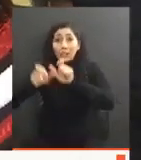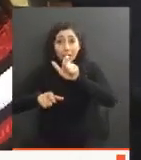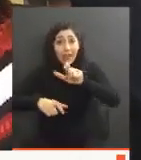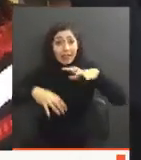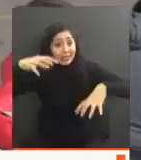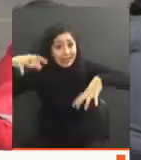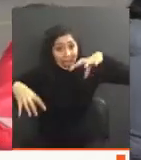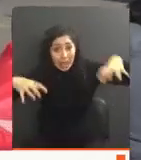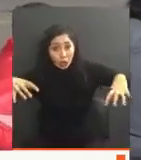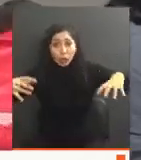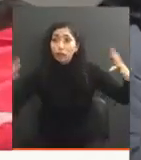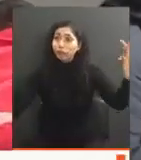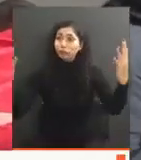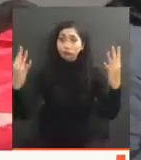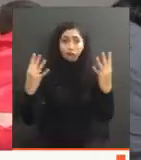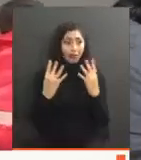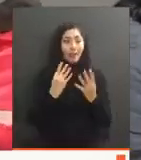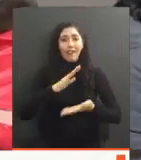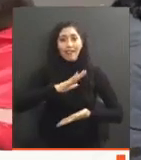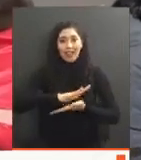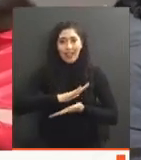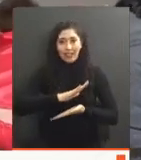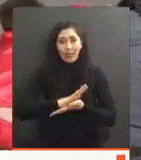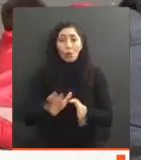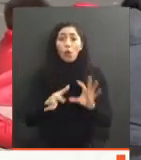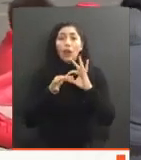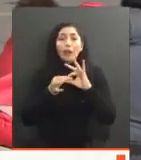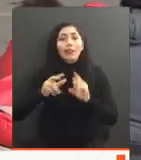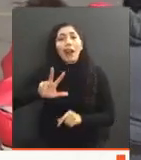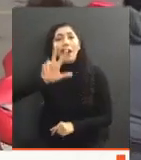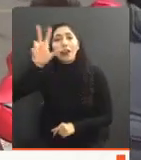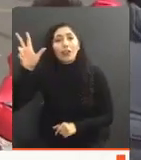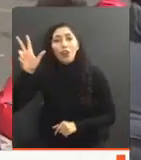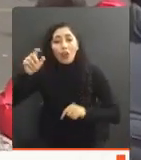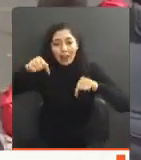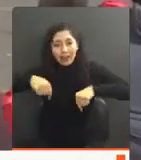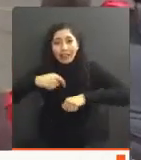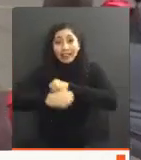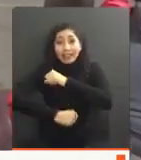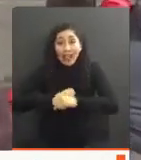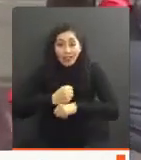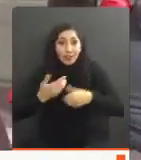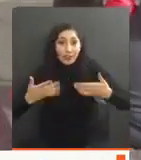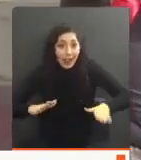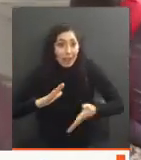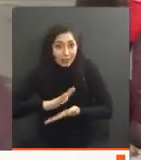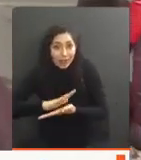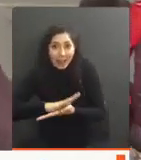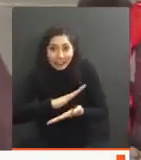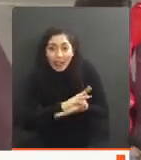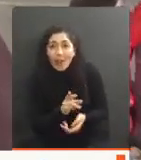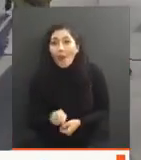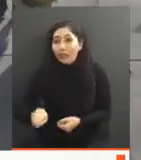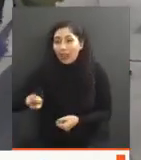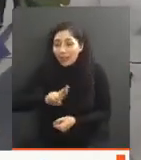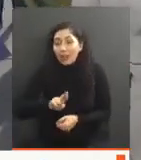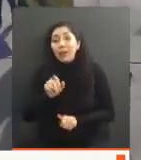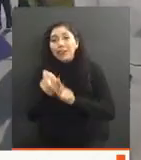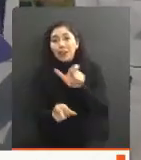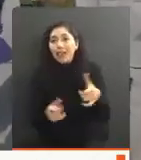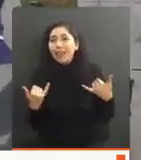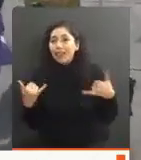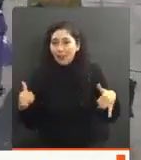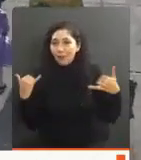a la fiesta esta. Y gracias a Dios este año aquí lo estamos haciendo y que la gente lo disfrute. La